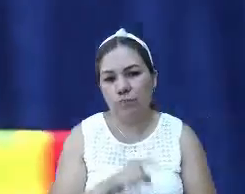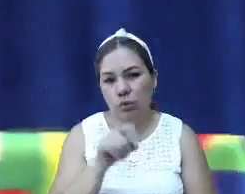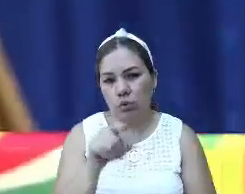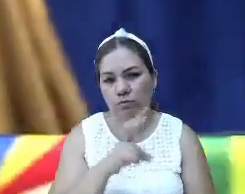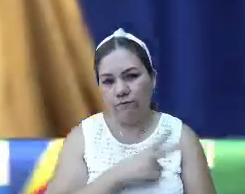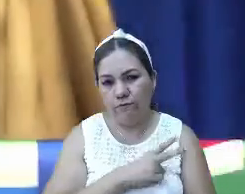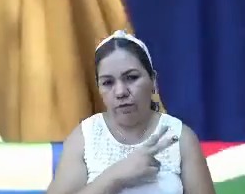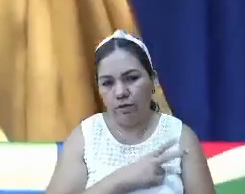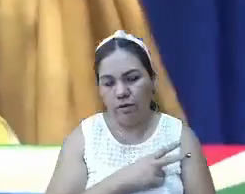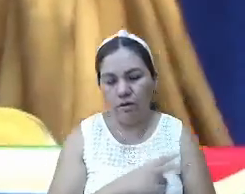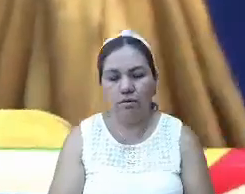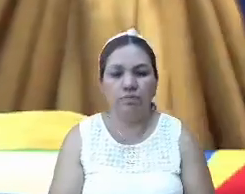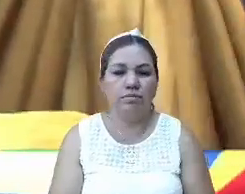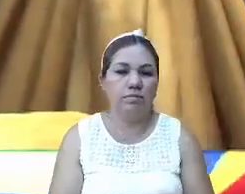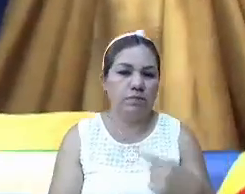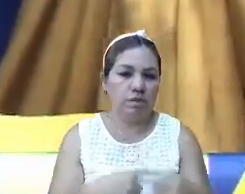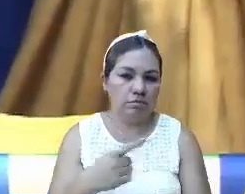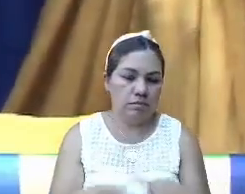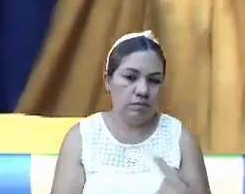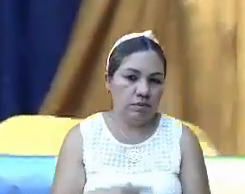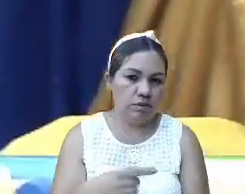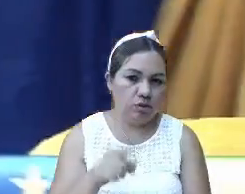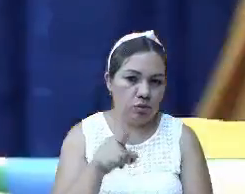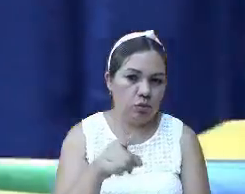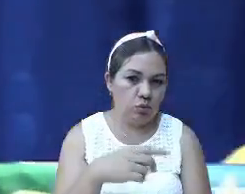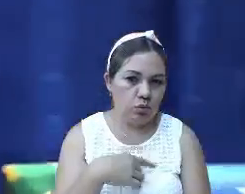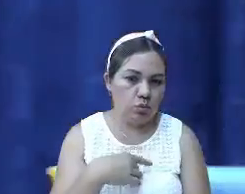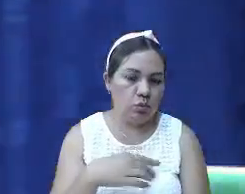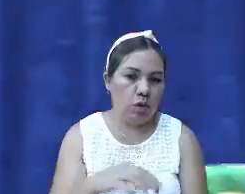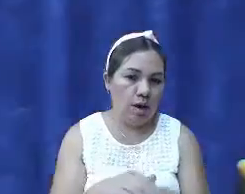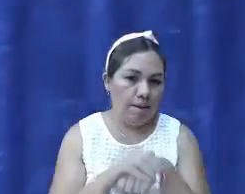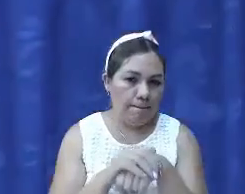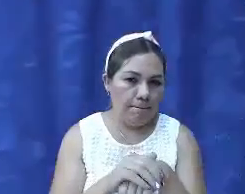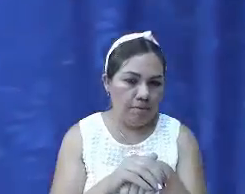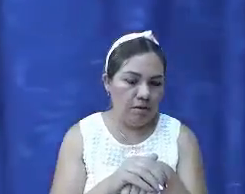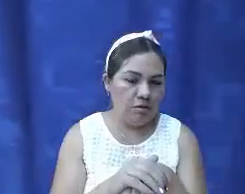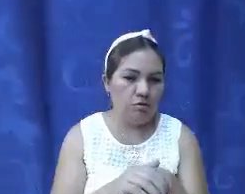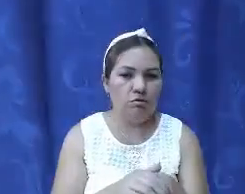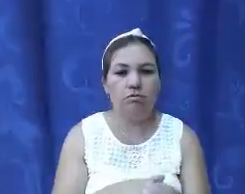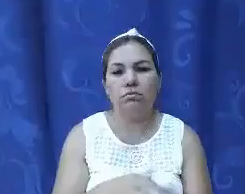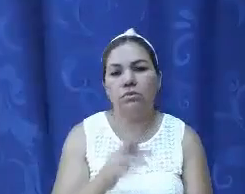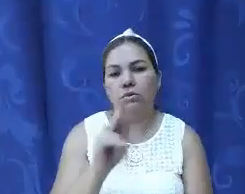vida, y si la persona que está a tu lado es de tropiezo